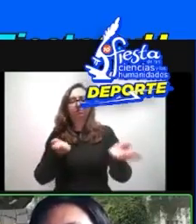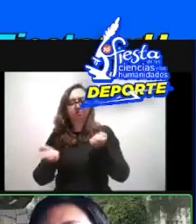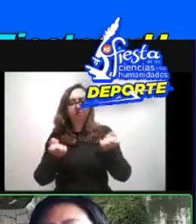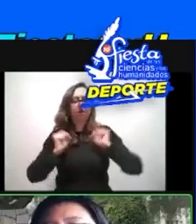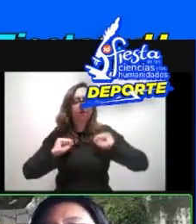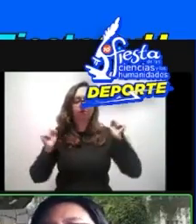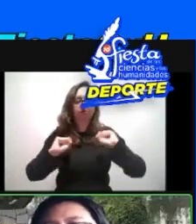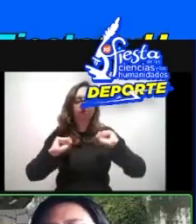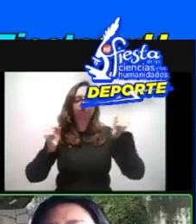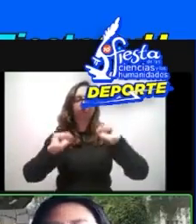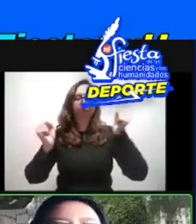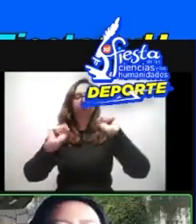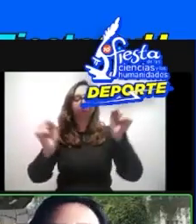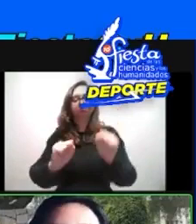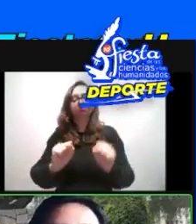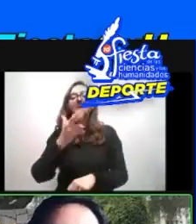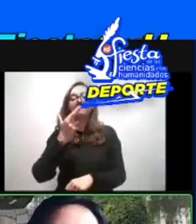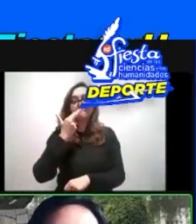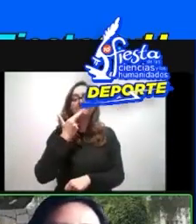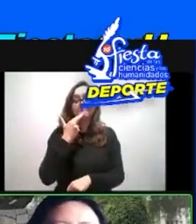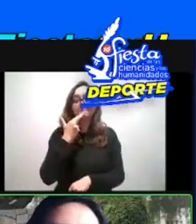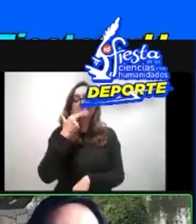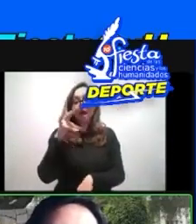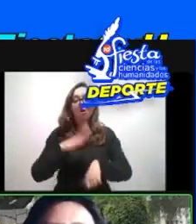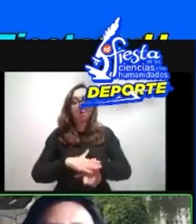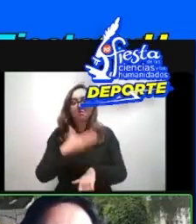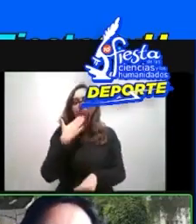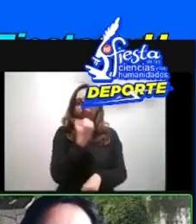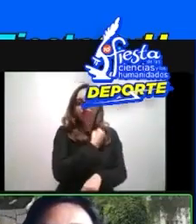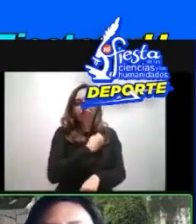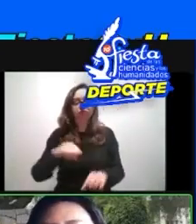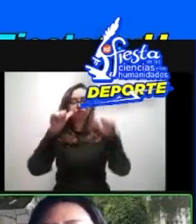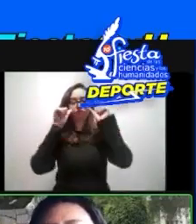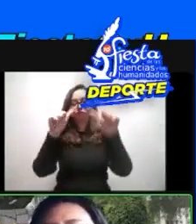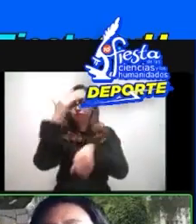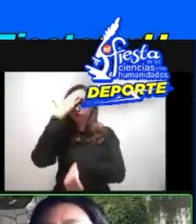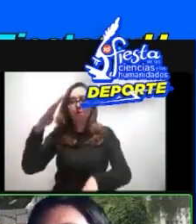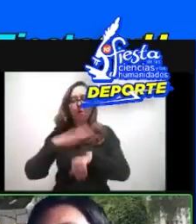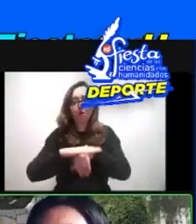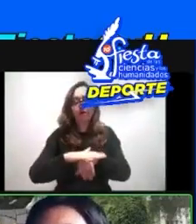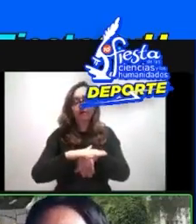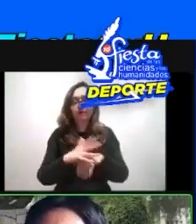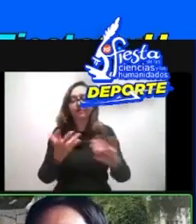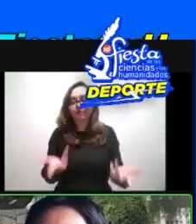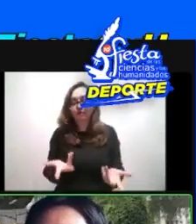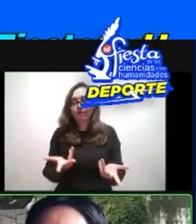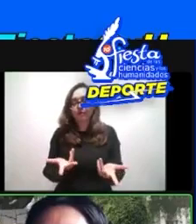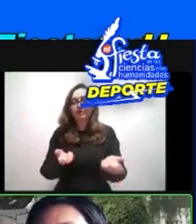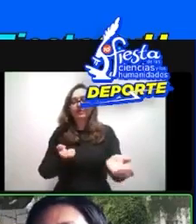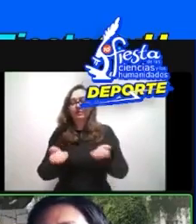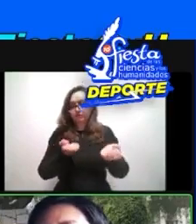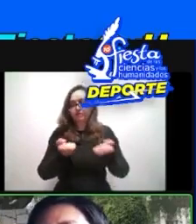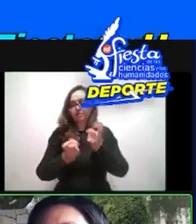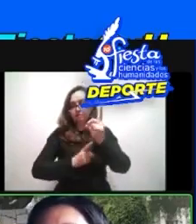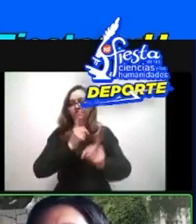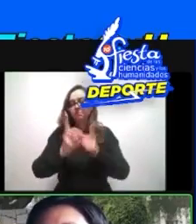imagen, son quienes tienen mejor desempeño tanto en atención como en memoria. Esto en quienes practican un deporte.